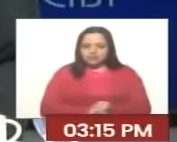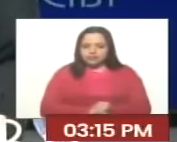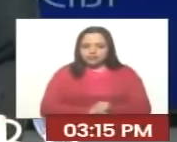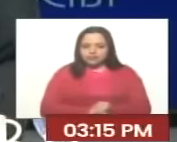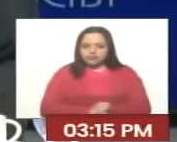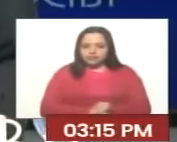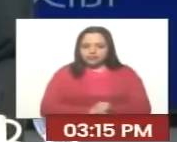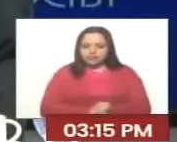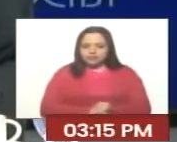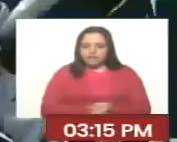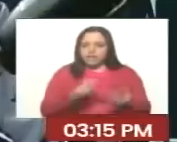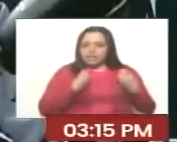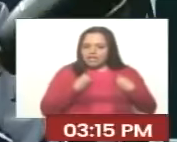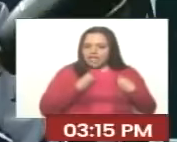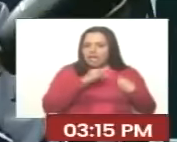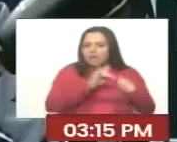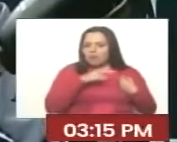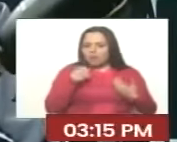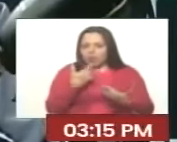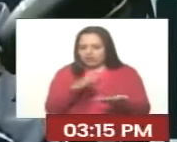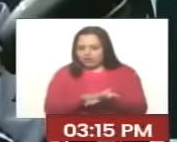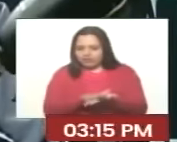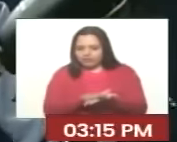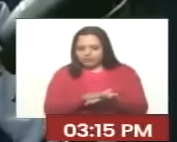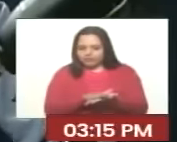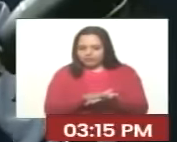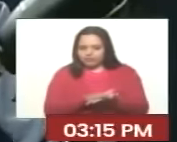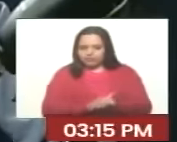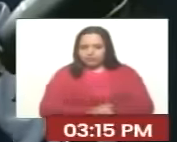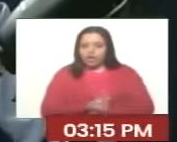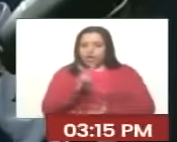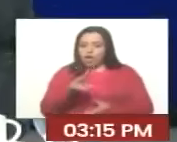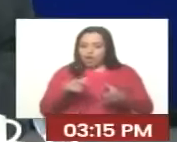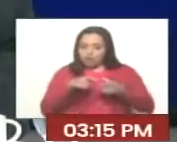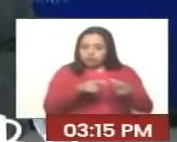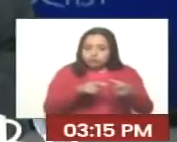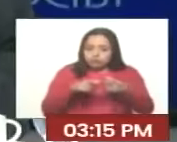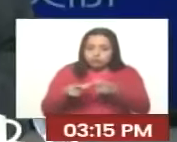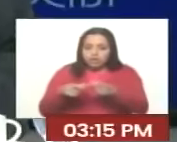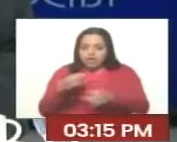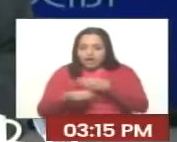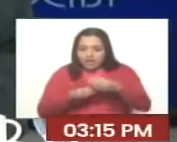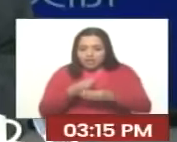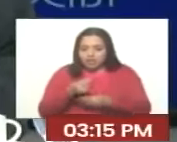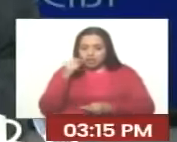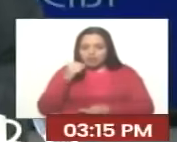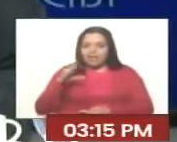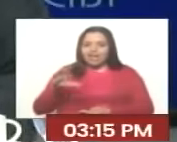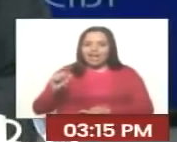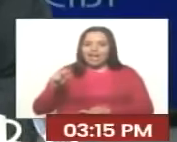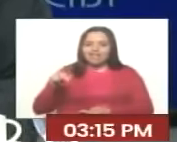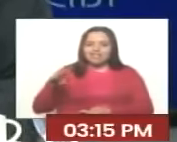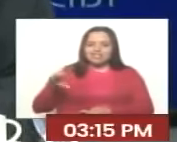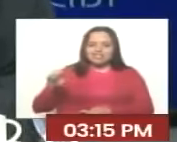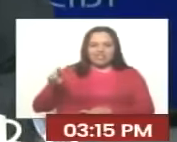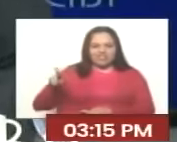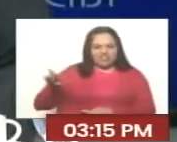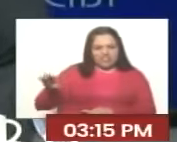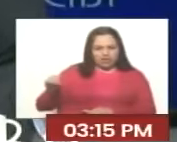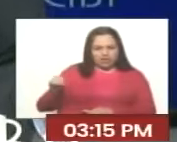de los álbumes Vida y Muerte, los dos álbumes realizados por Cancerbero como solista. El hecho de que